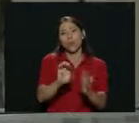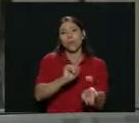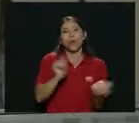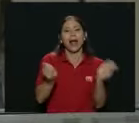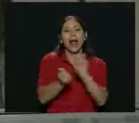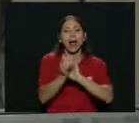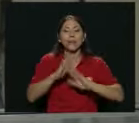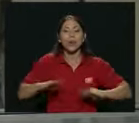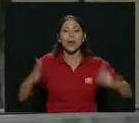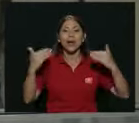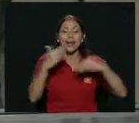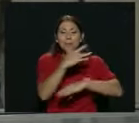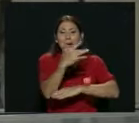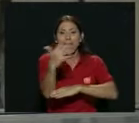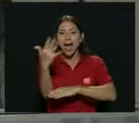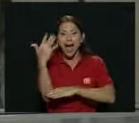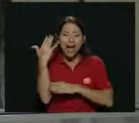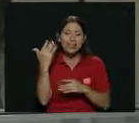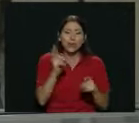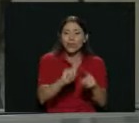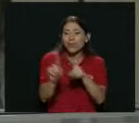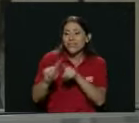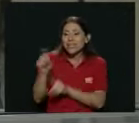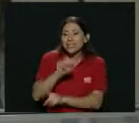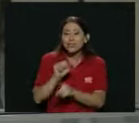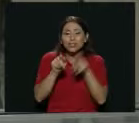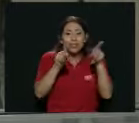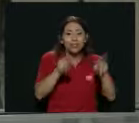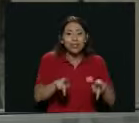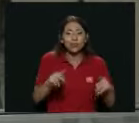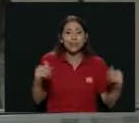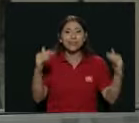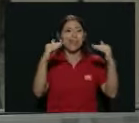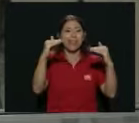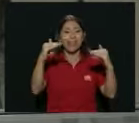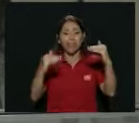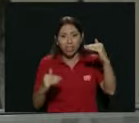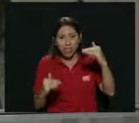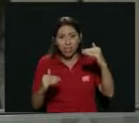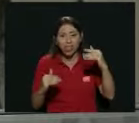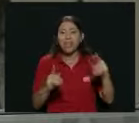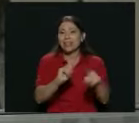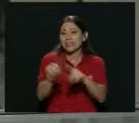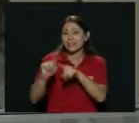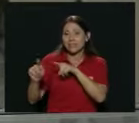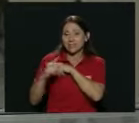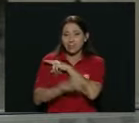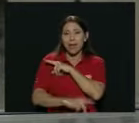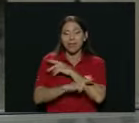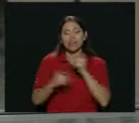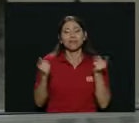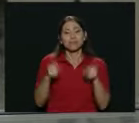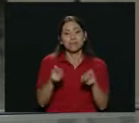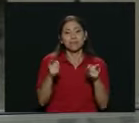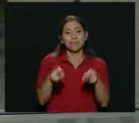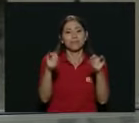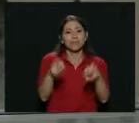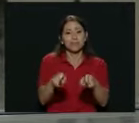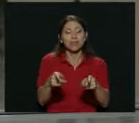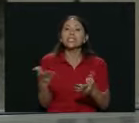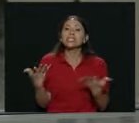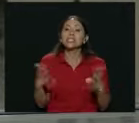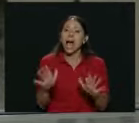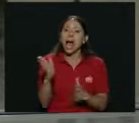otras dinámicas de desigualdad muy fuertes entre los países, hacen que haya este reto en muchas otras latitudes. Y ya